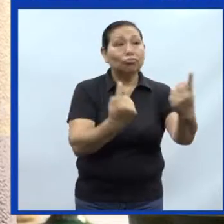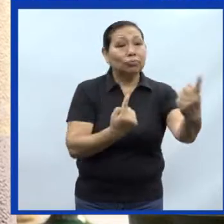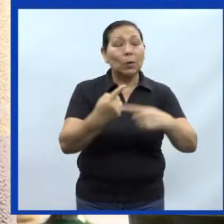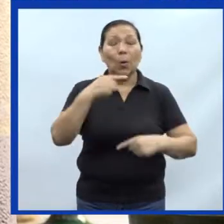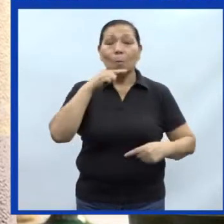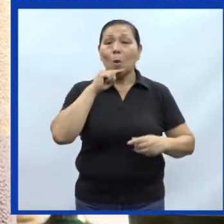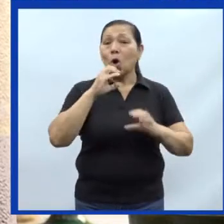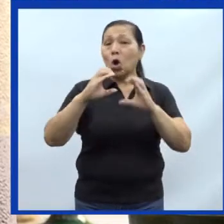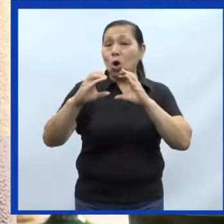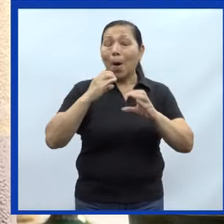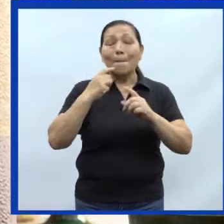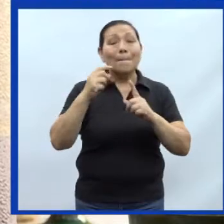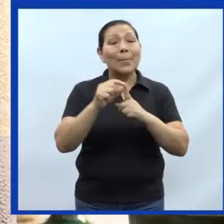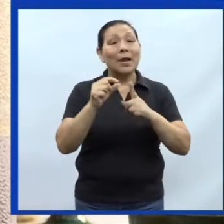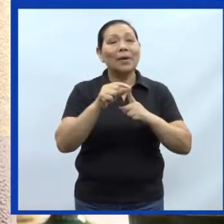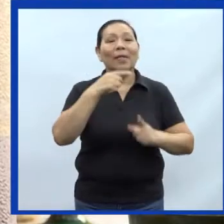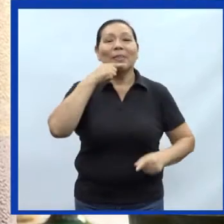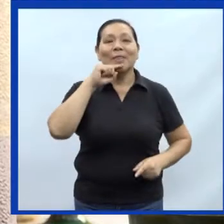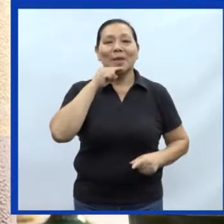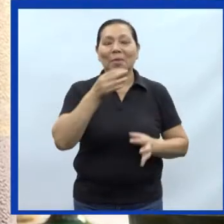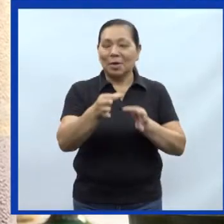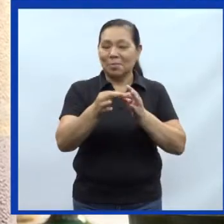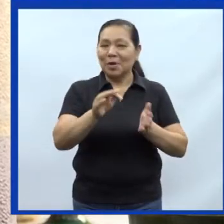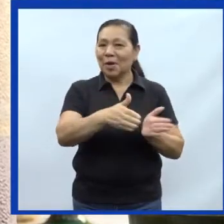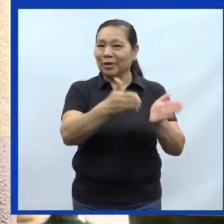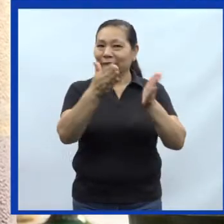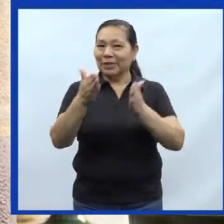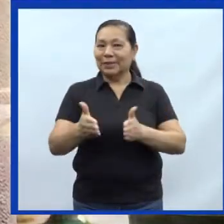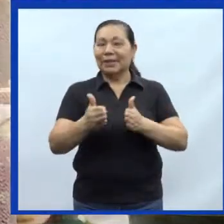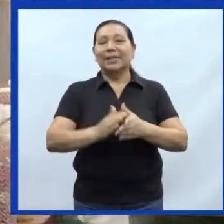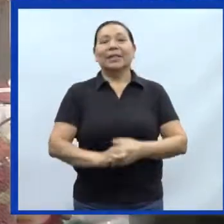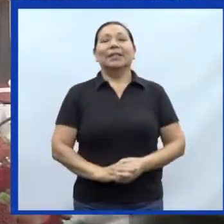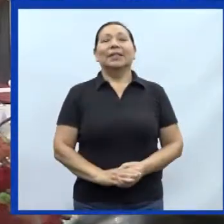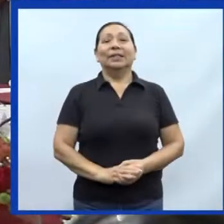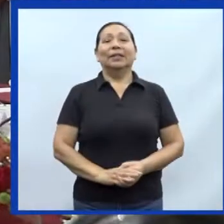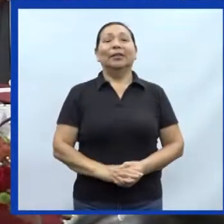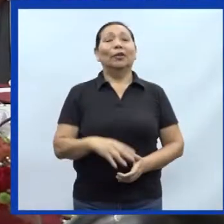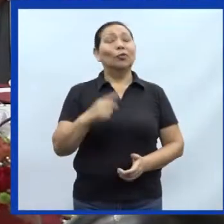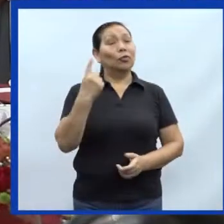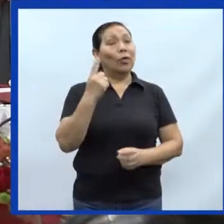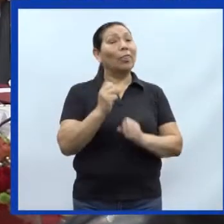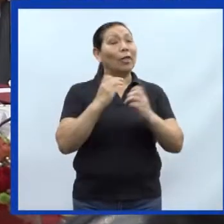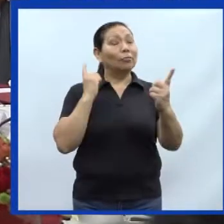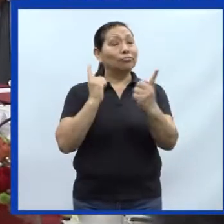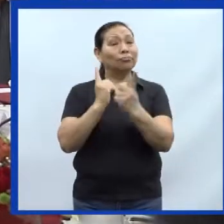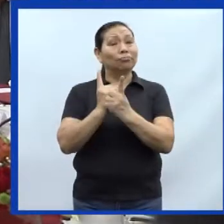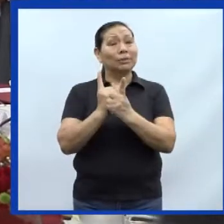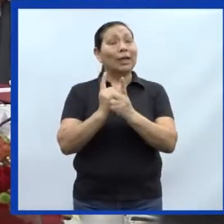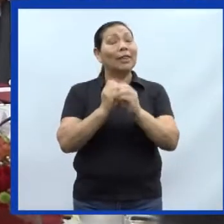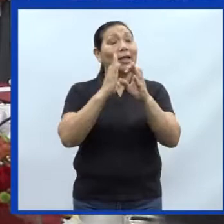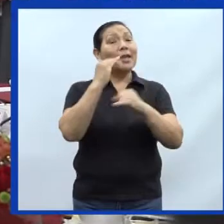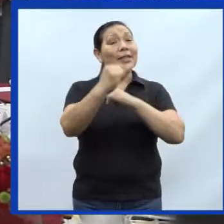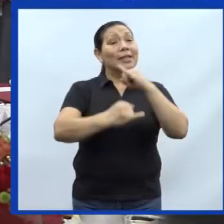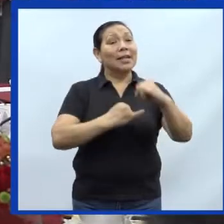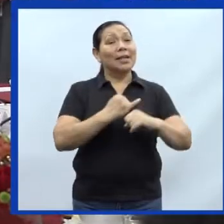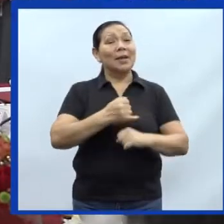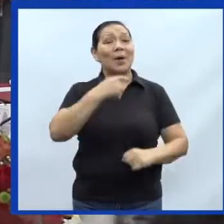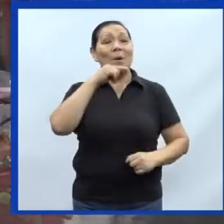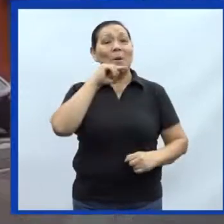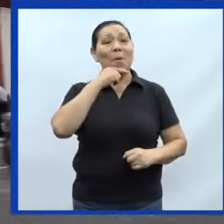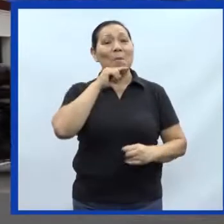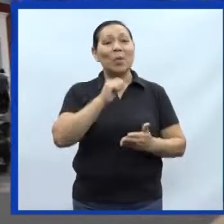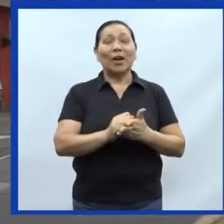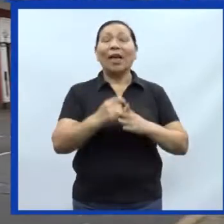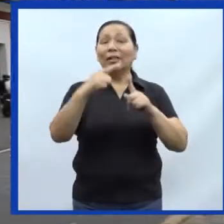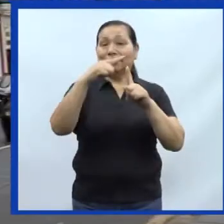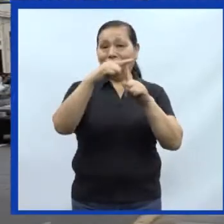al conversatorio Palabra de Mujer. Más detalles en la siguiente nota. A solo días de la conmemoración del Día Internacional de la Mujer,